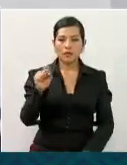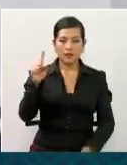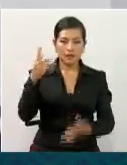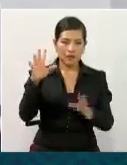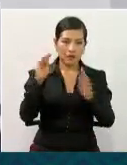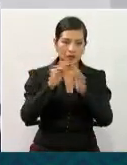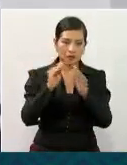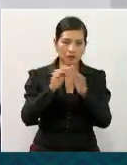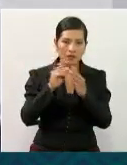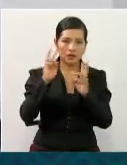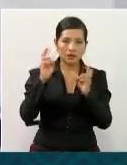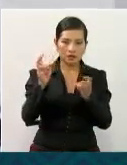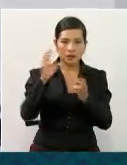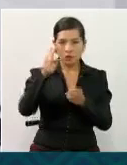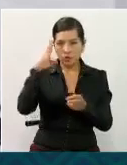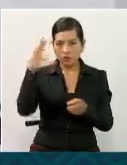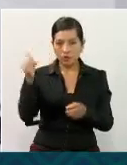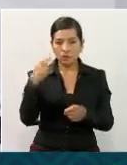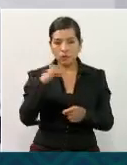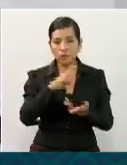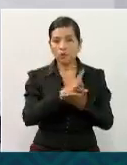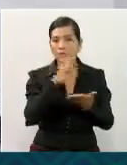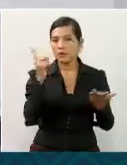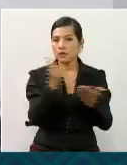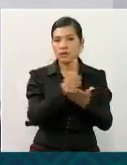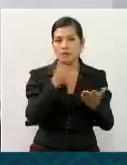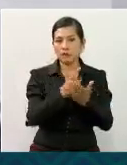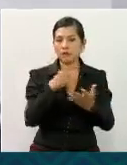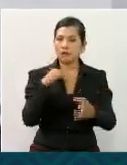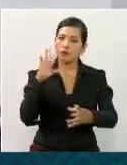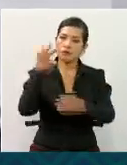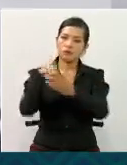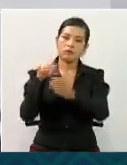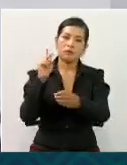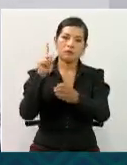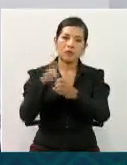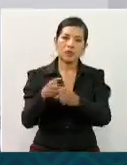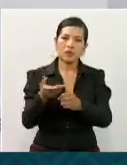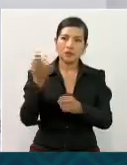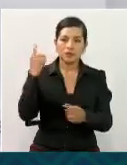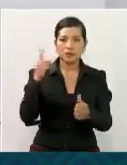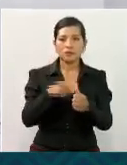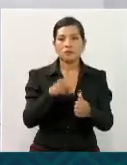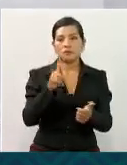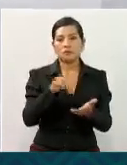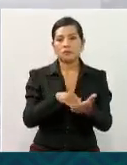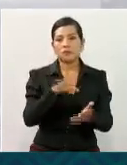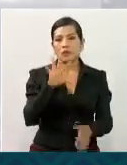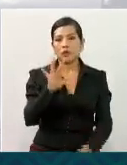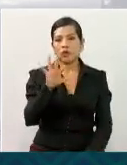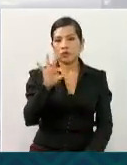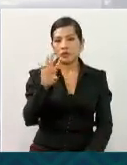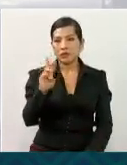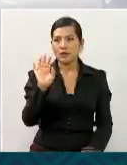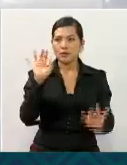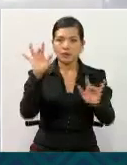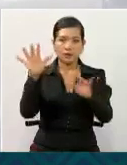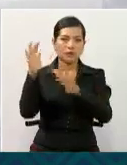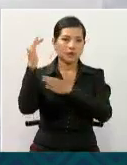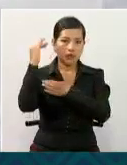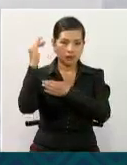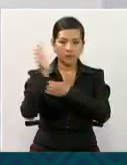universitaria he participado desde el primer Congreso Tierra, Territorio, Instrumento Político del año 96 en Santa Cruz. Y